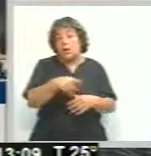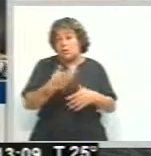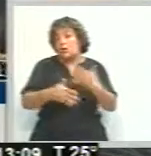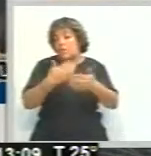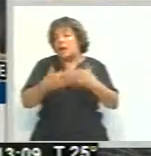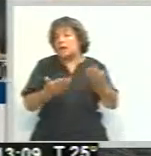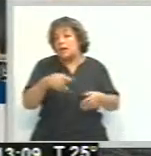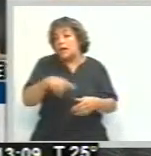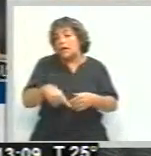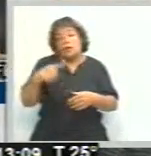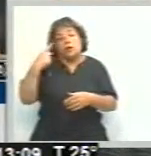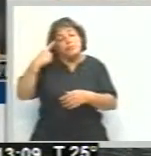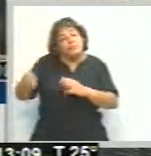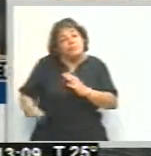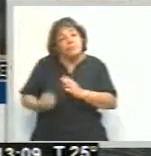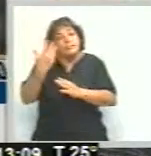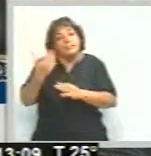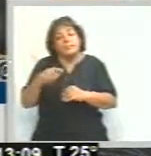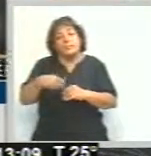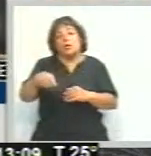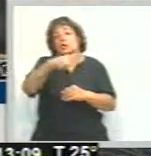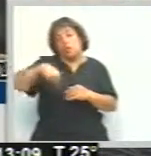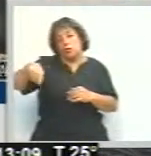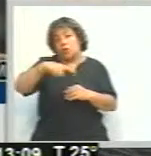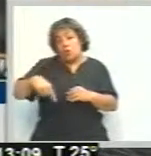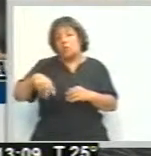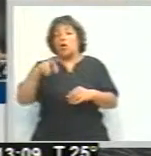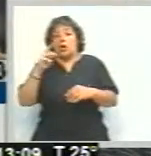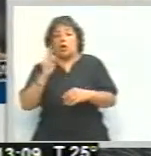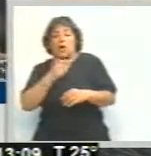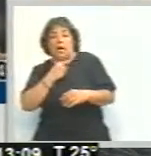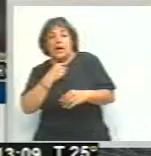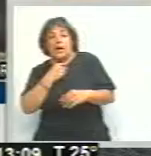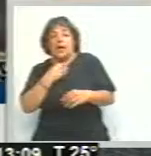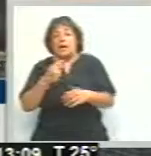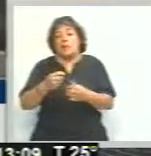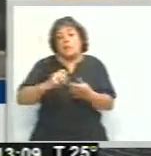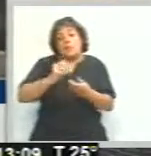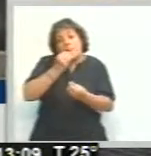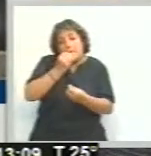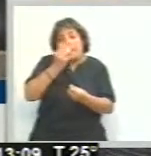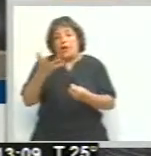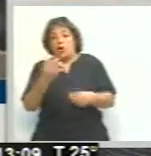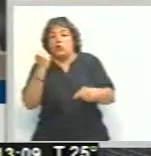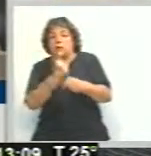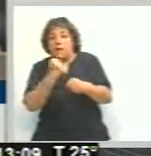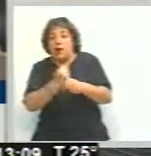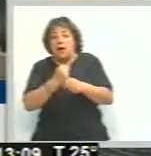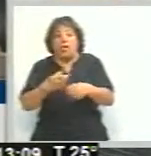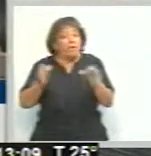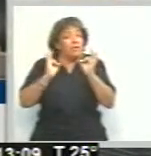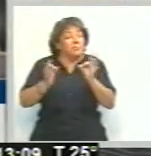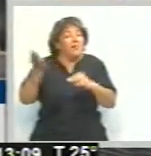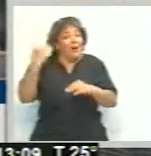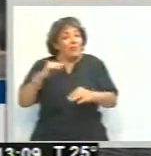poco esta iniciativa. Realmente nosotras queremos darle una vuelta más de rosca a lo que venimos haciendo y obviamente creo